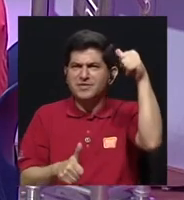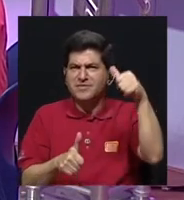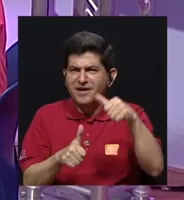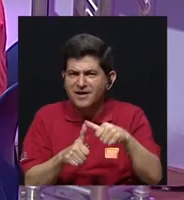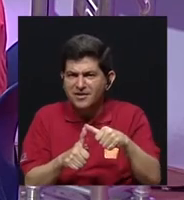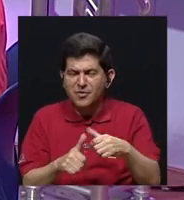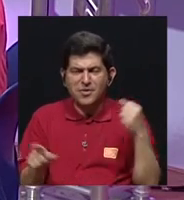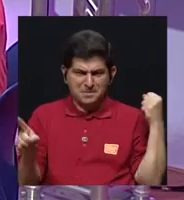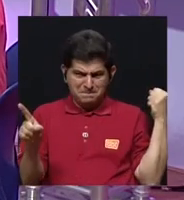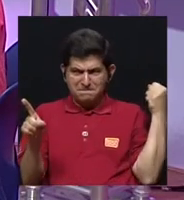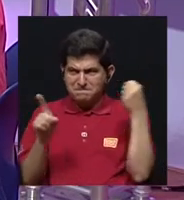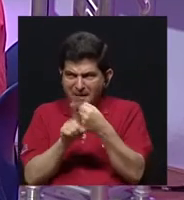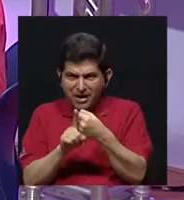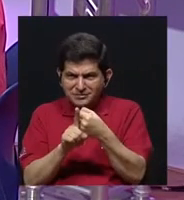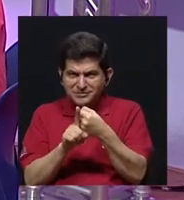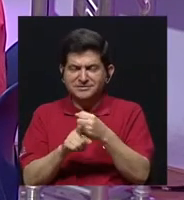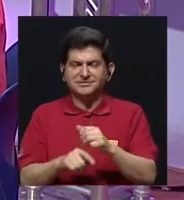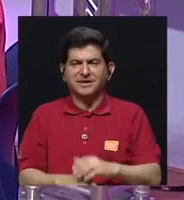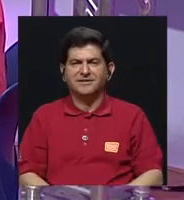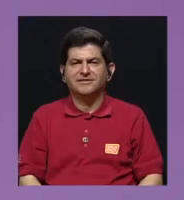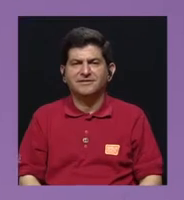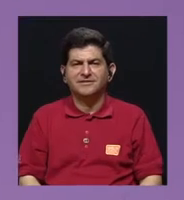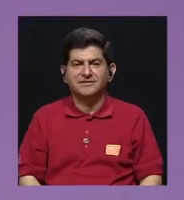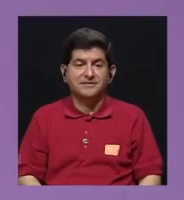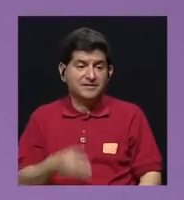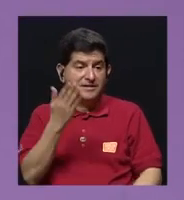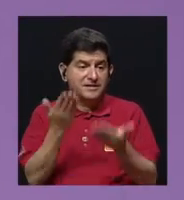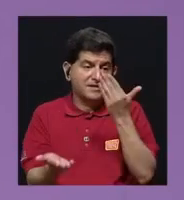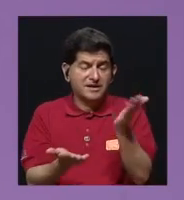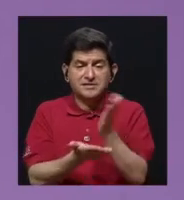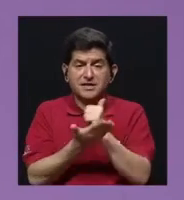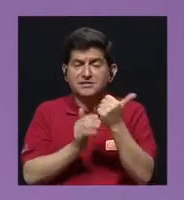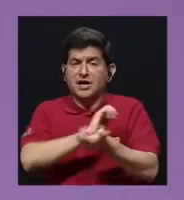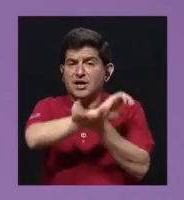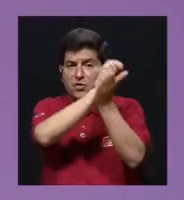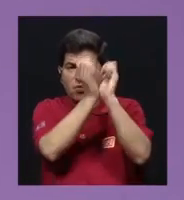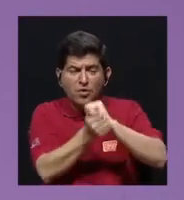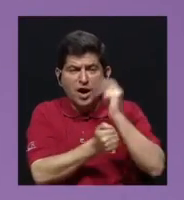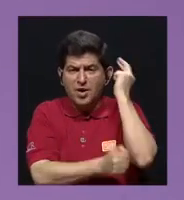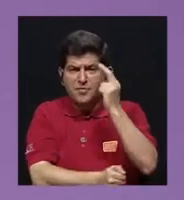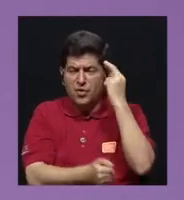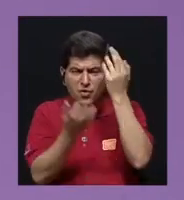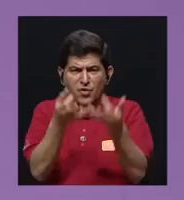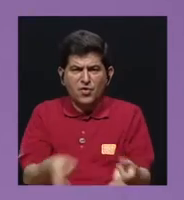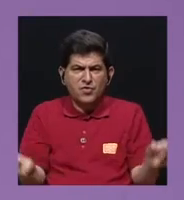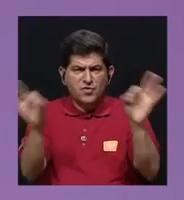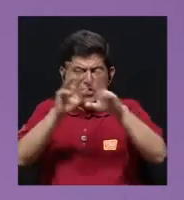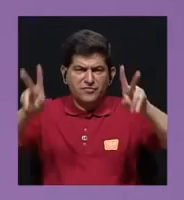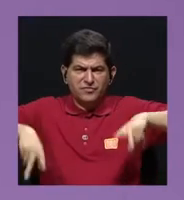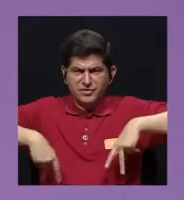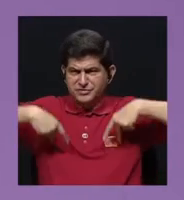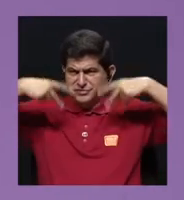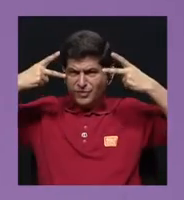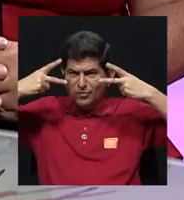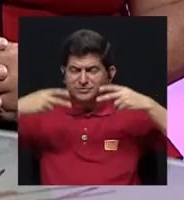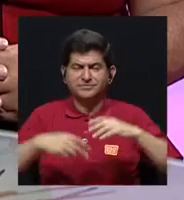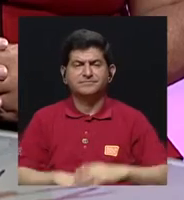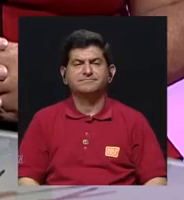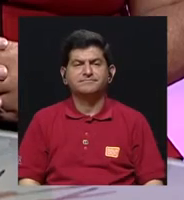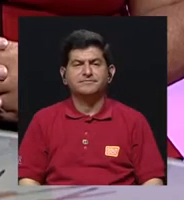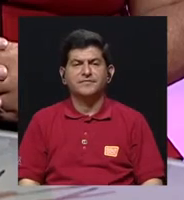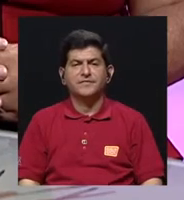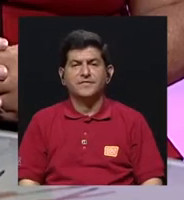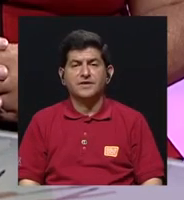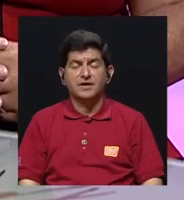la impactó, que le generó algún cambio o reflexión importante en su vida? ¿De cuando